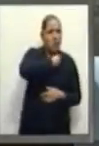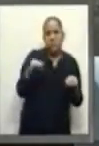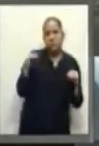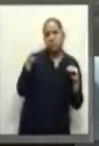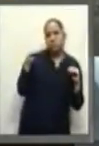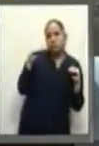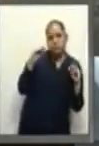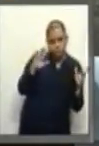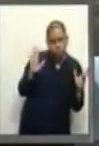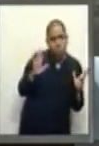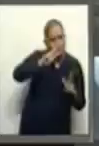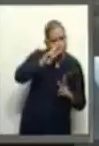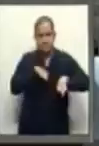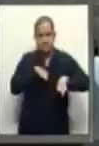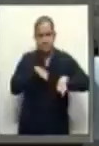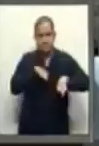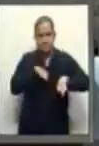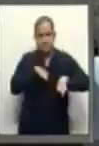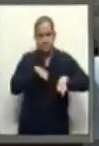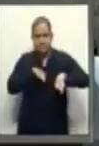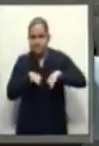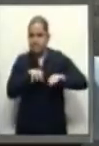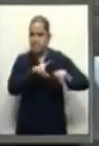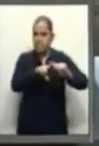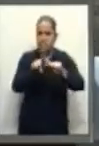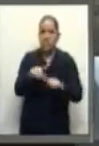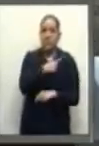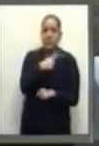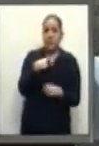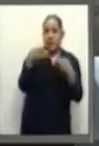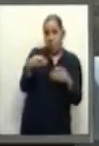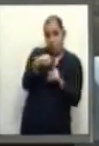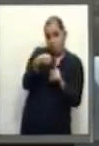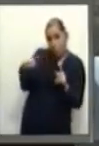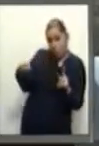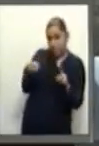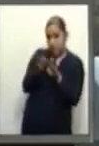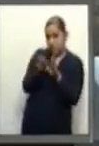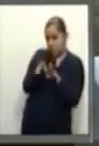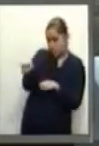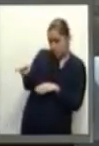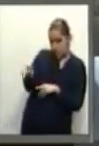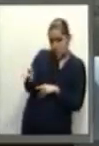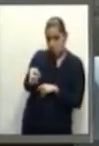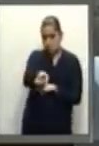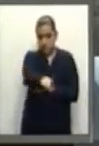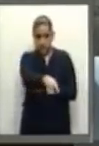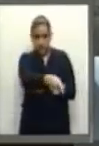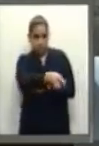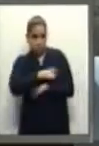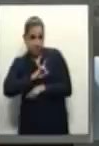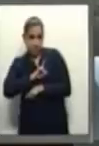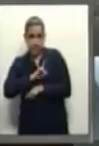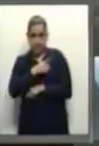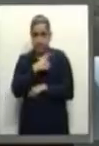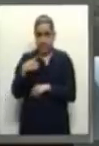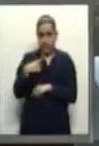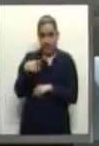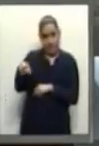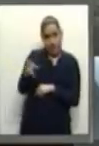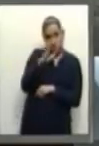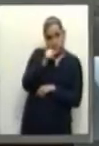las formalismos sean cada vez men Yo creo que el formalismo y a veces es el formalismo